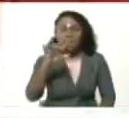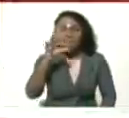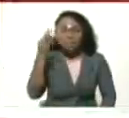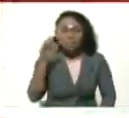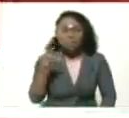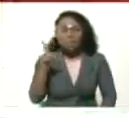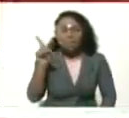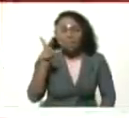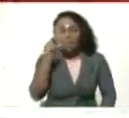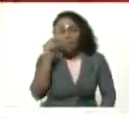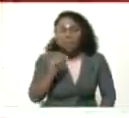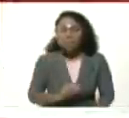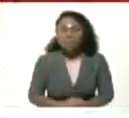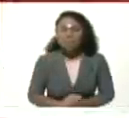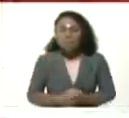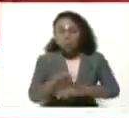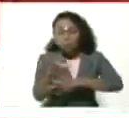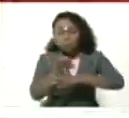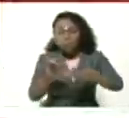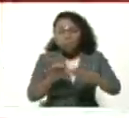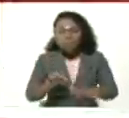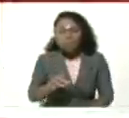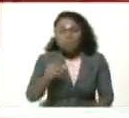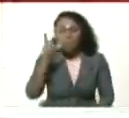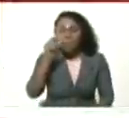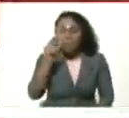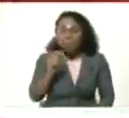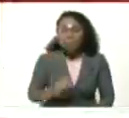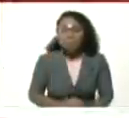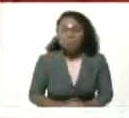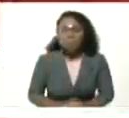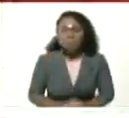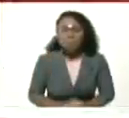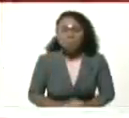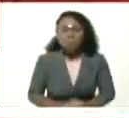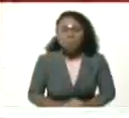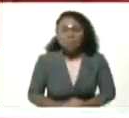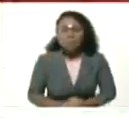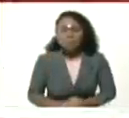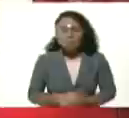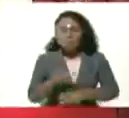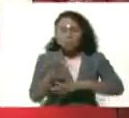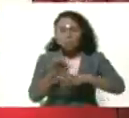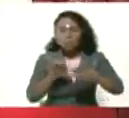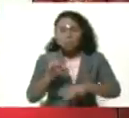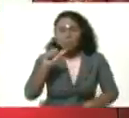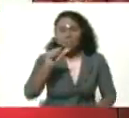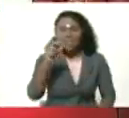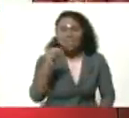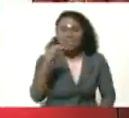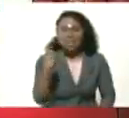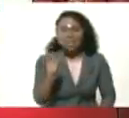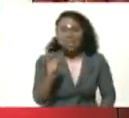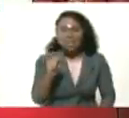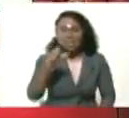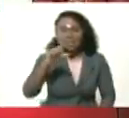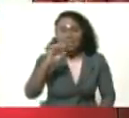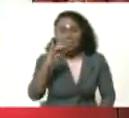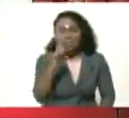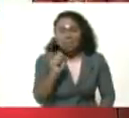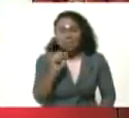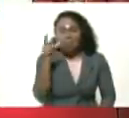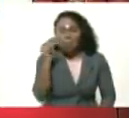San Casimiro, Michael López. Municipio San Sebastián, Joaquín Rodríguez. Municipio